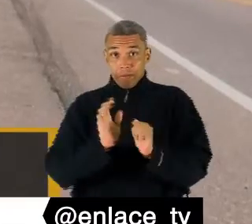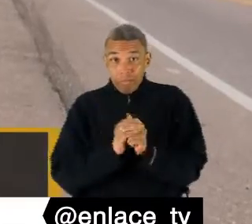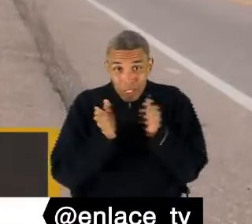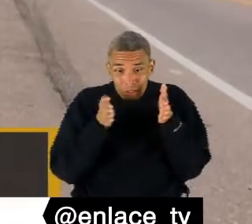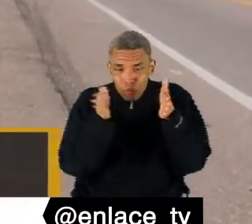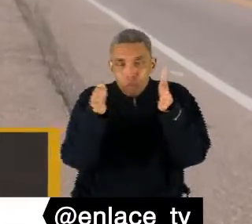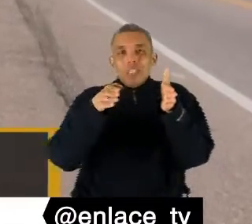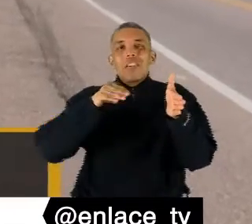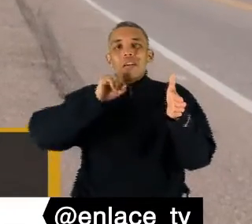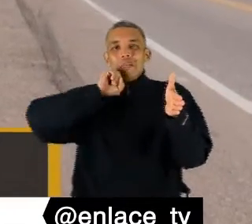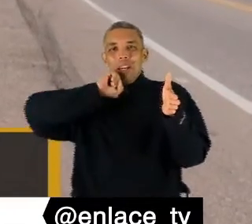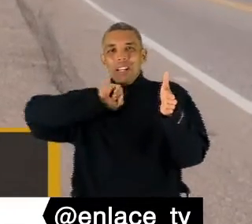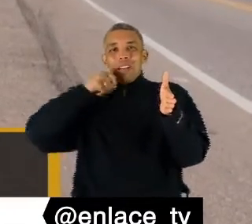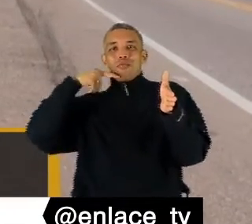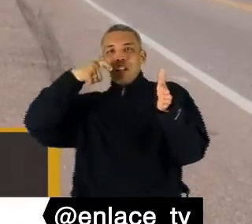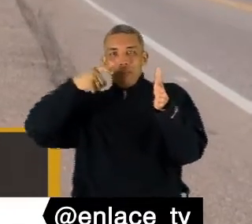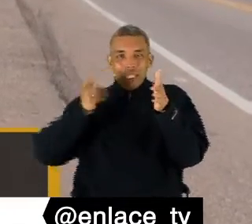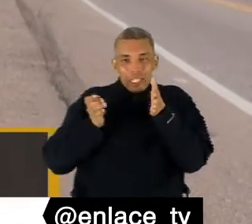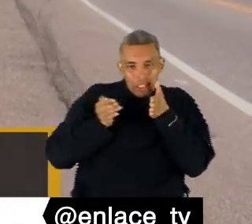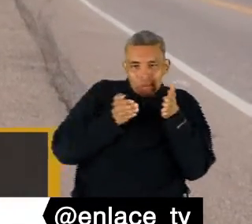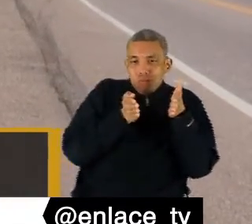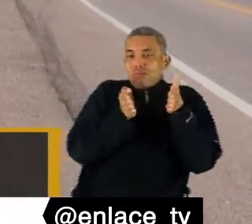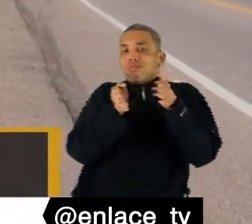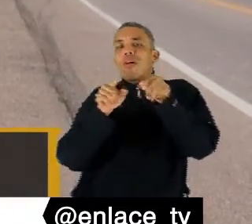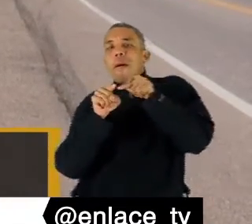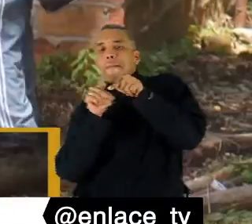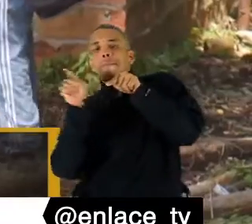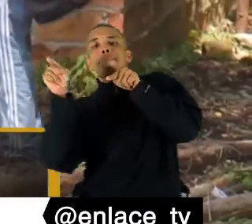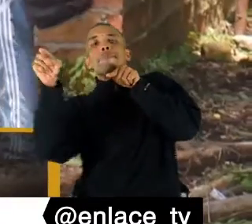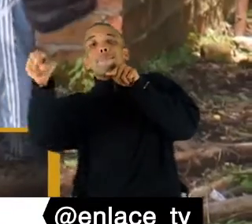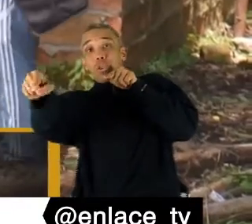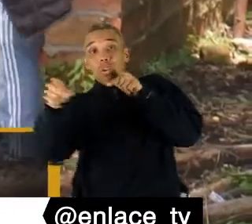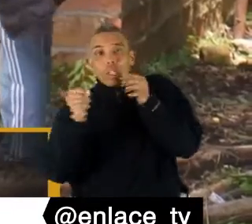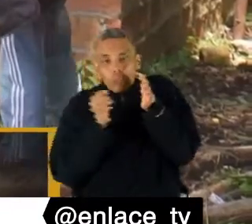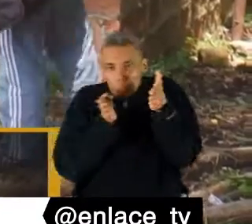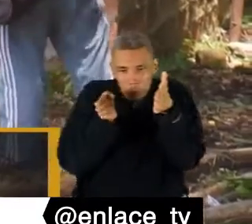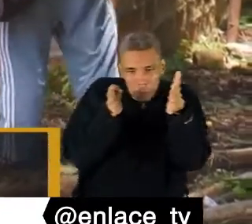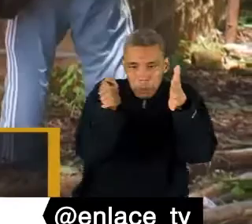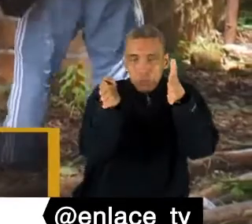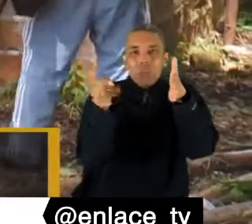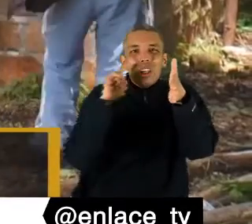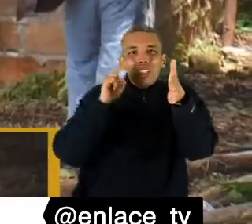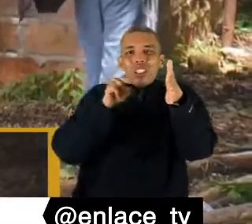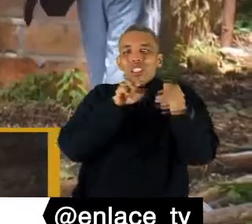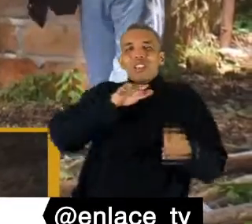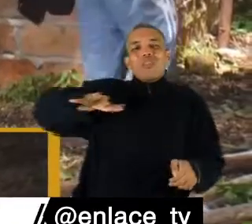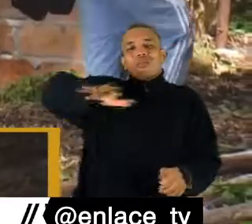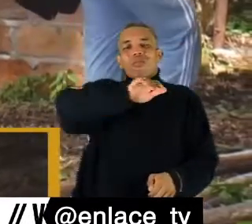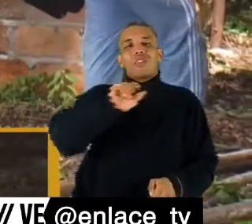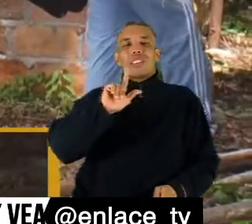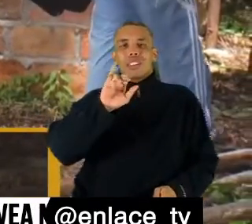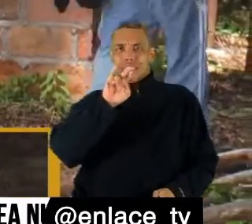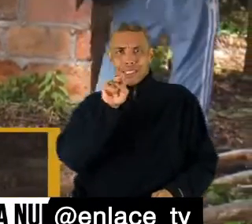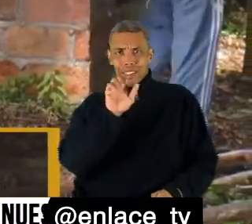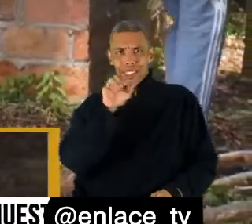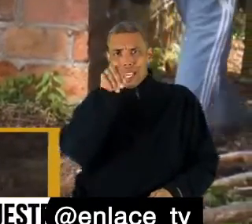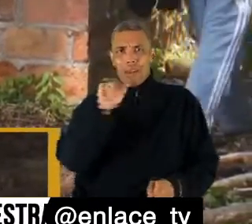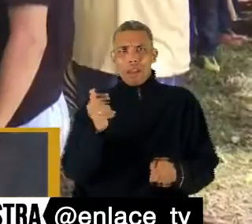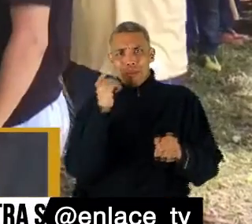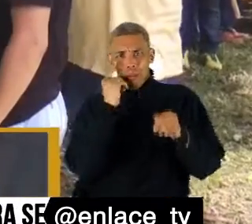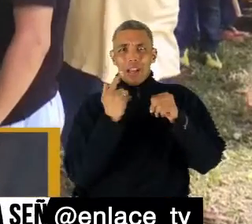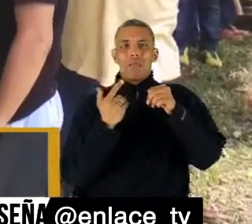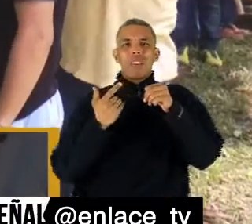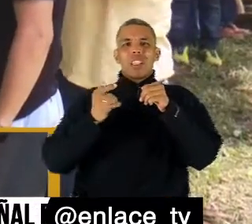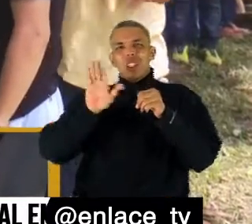a Bucaramanga a la altura de Lizama, afirma que al sector han llegado aproximadamente 1.200 personas procedentes del norte de